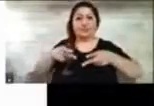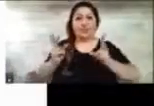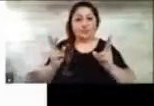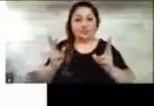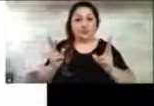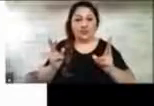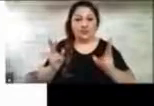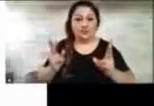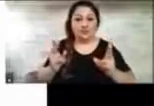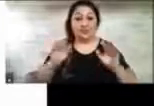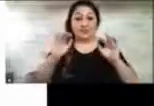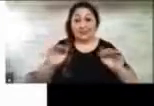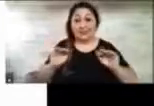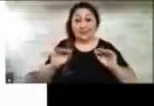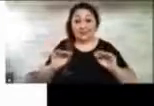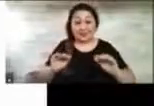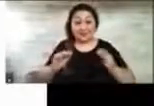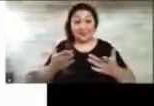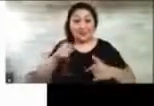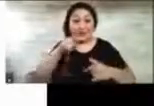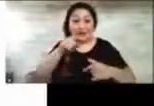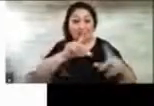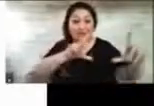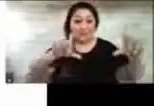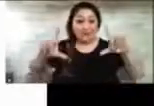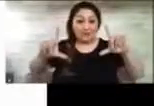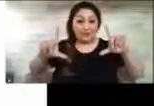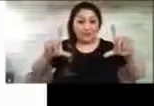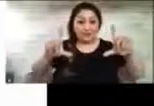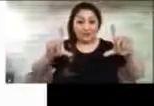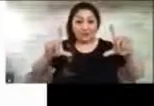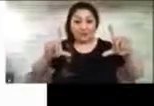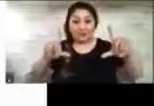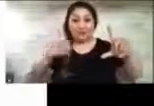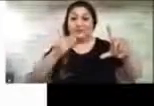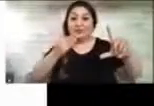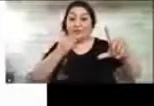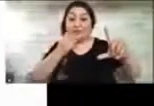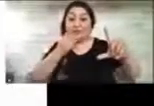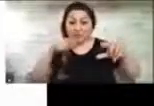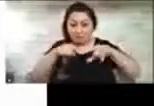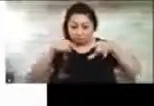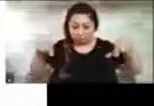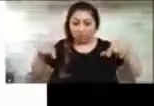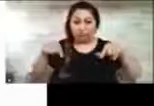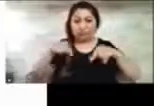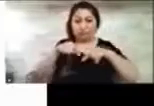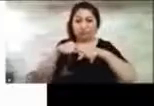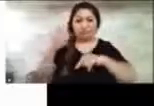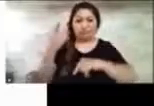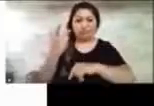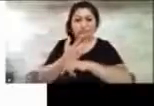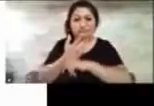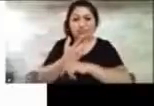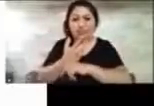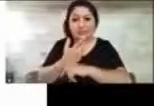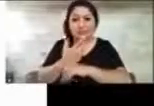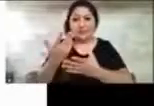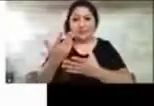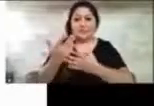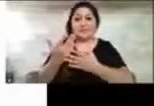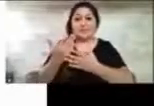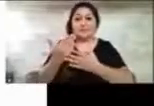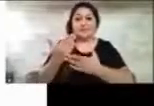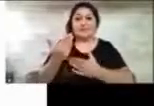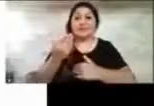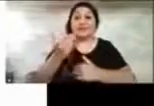Siguiendo la misma línea de este ejercicio, aquí vemos el ejemplo anterior, también irregularidades en las veredas, algunos eventos que permiten que la silla de ruedas